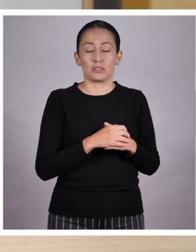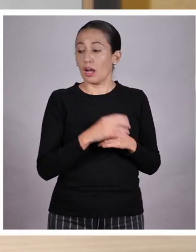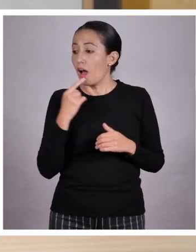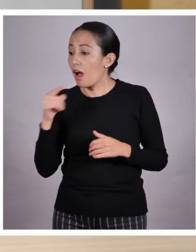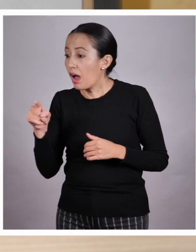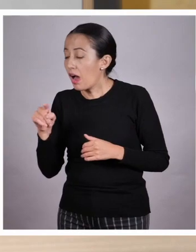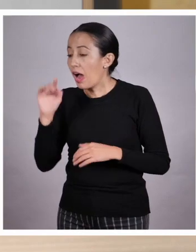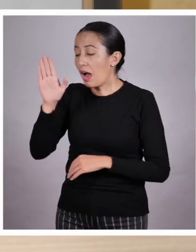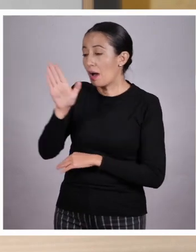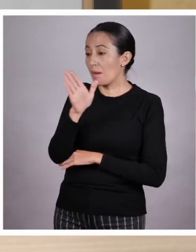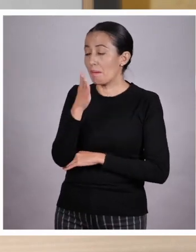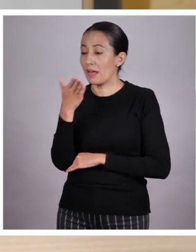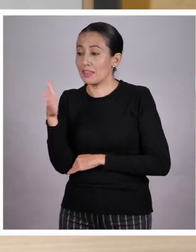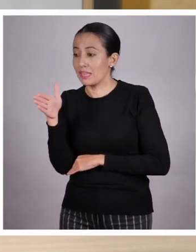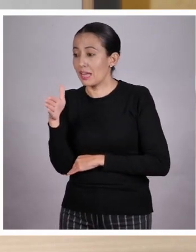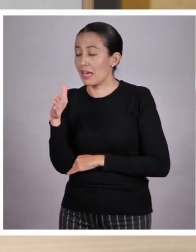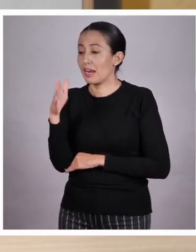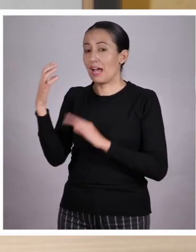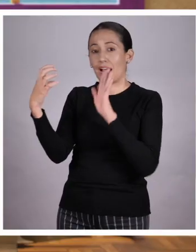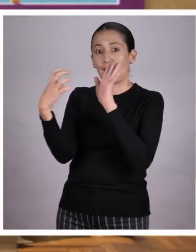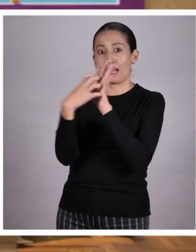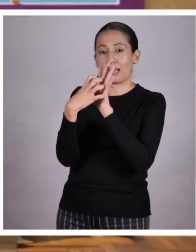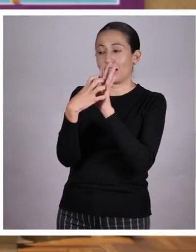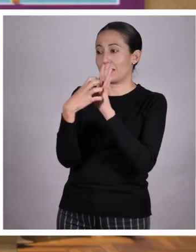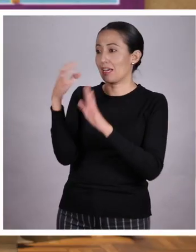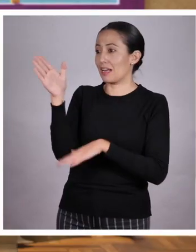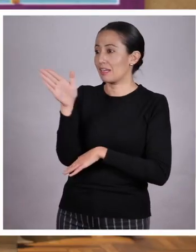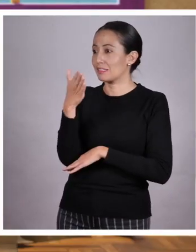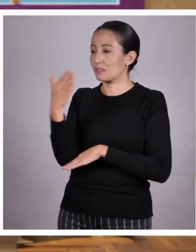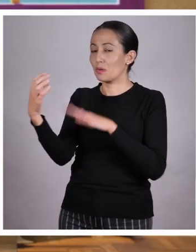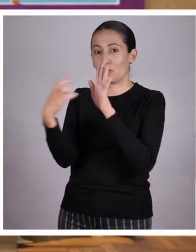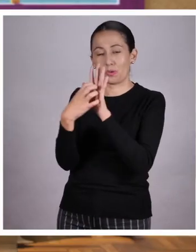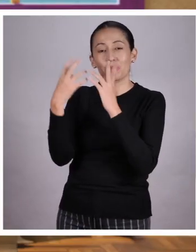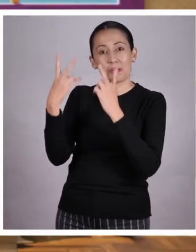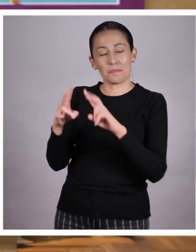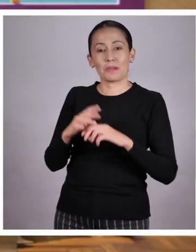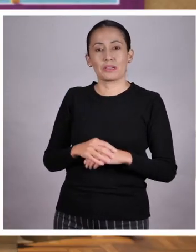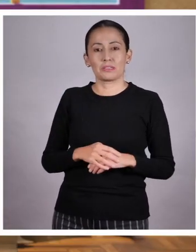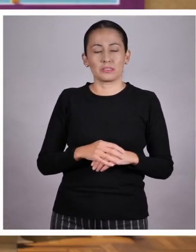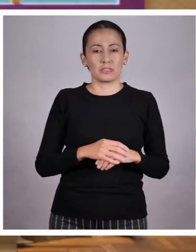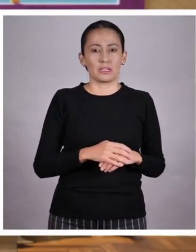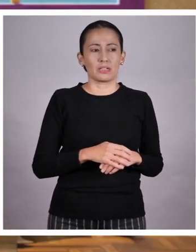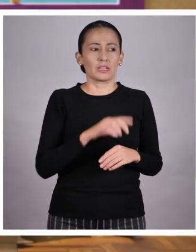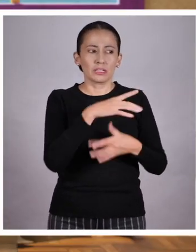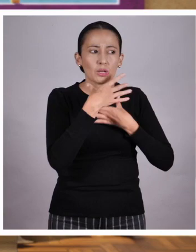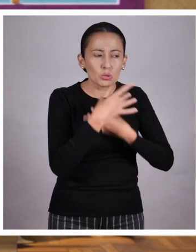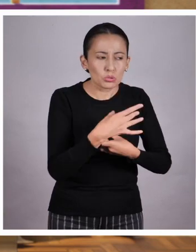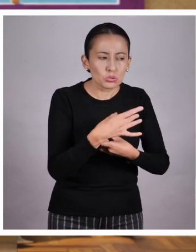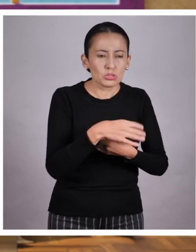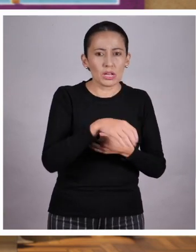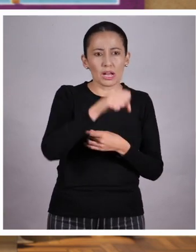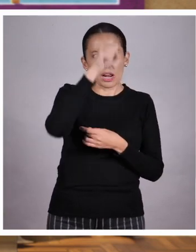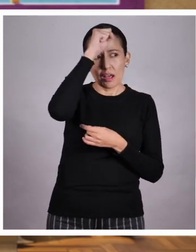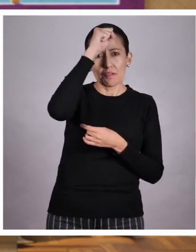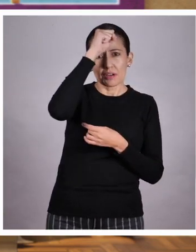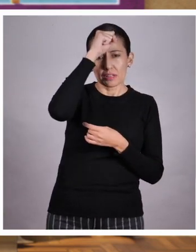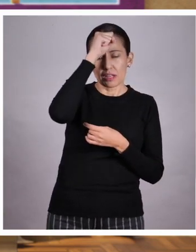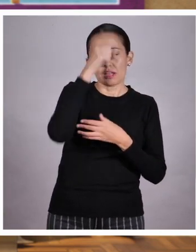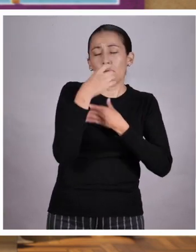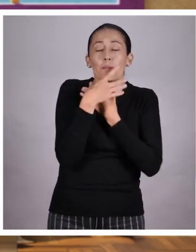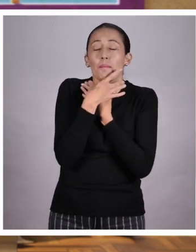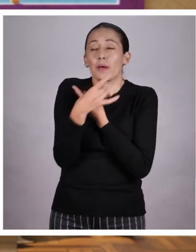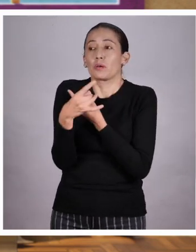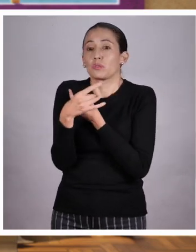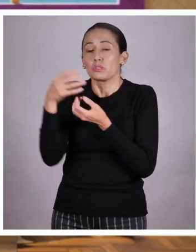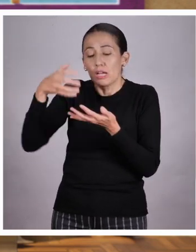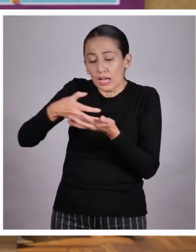¡Son la bandera y el escudo nacional! ¡Muy bien! Ahora, dime, ¿te gusta la fritada? ¡Ay, sí, me encanta! ¿El